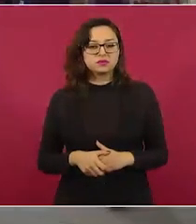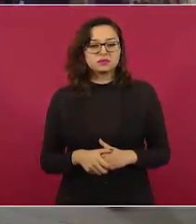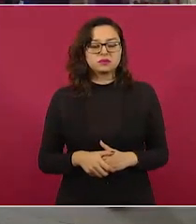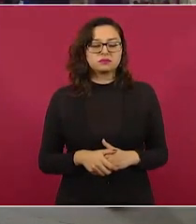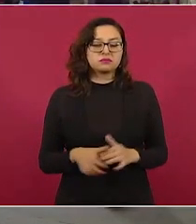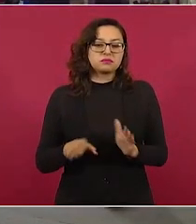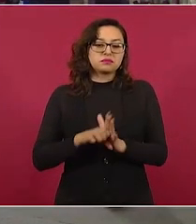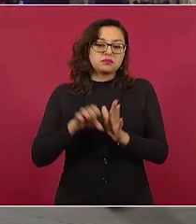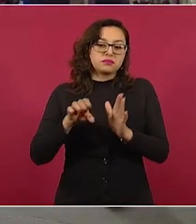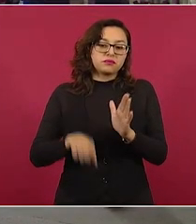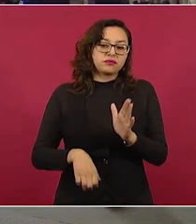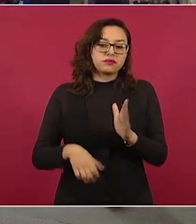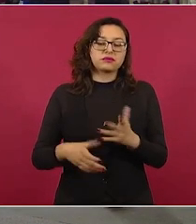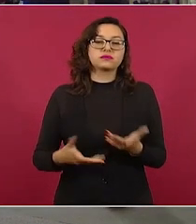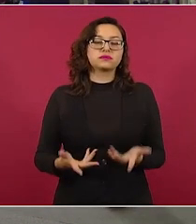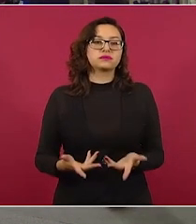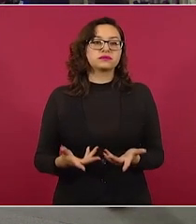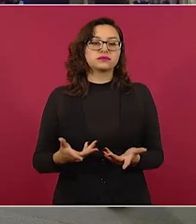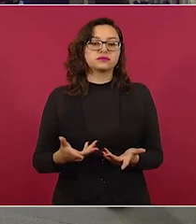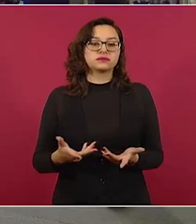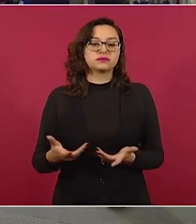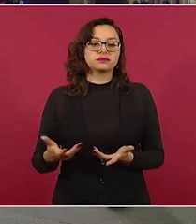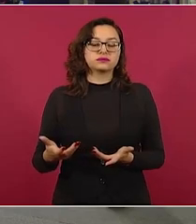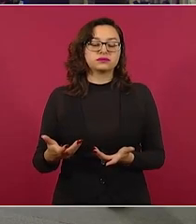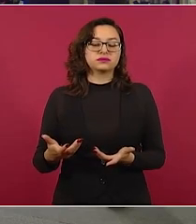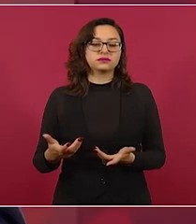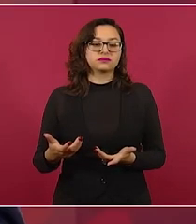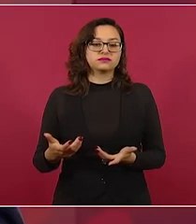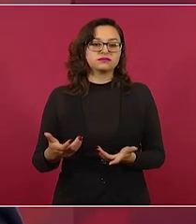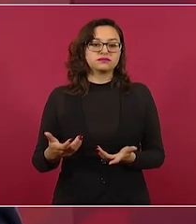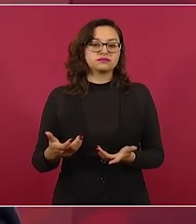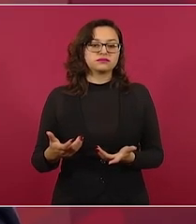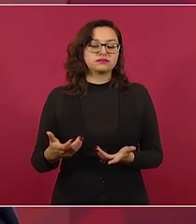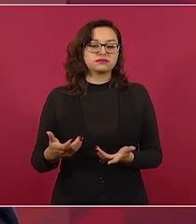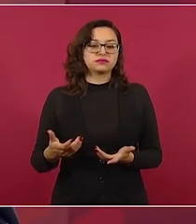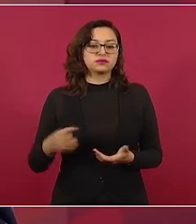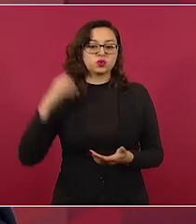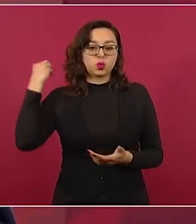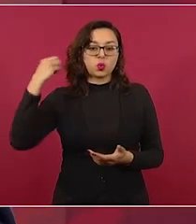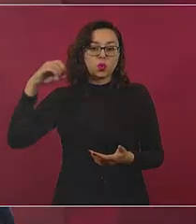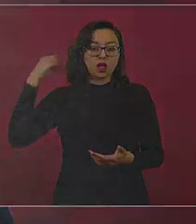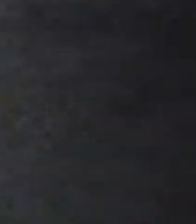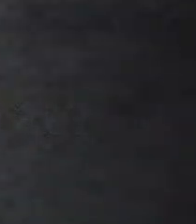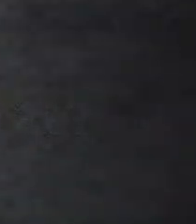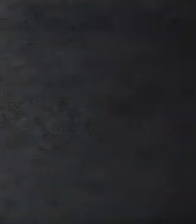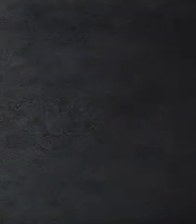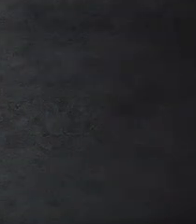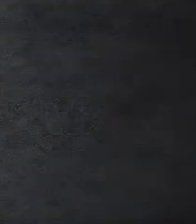terminar de construir todos los caminos de mano de obra de Oaxaca.